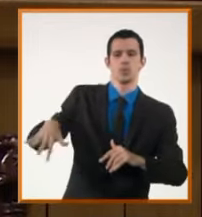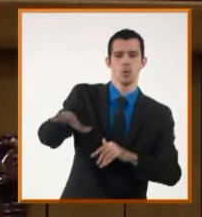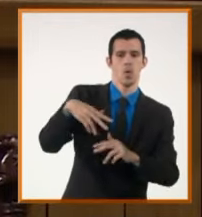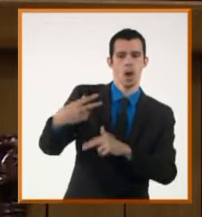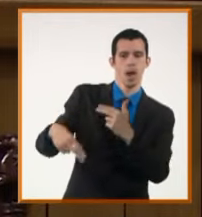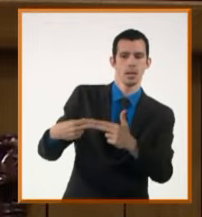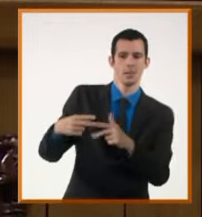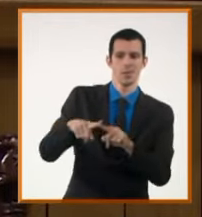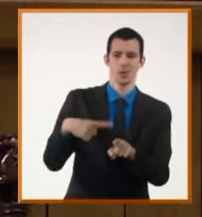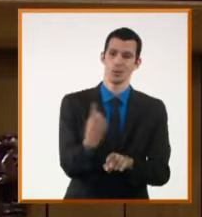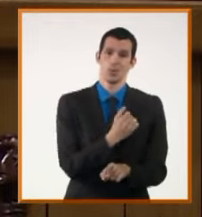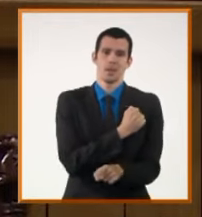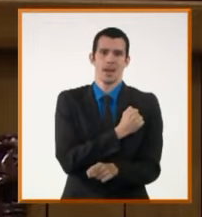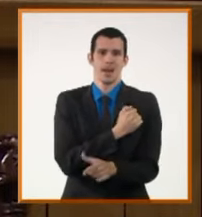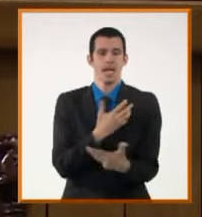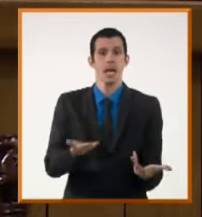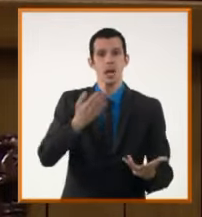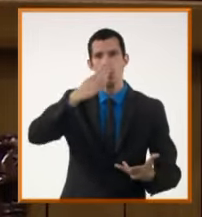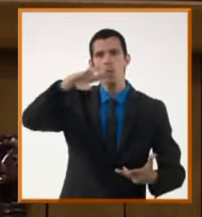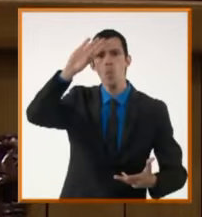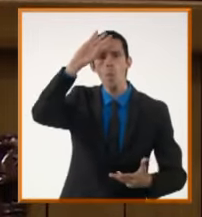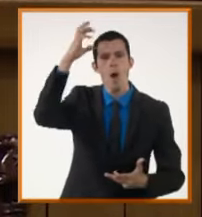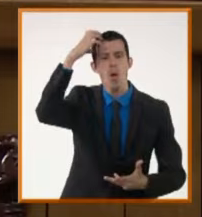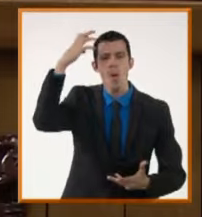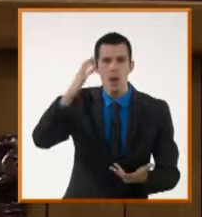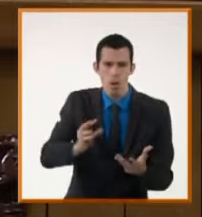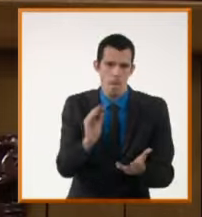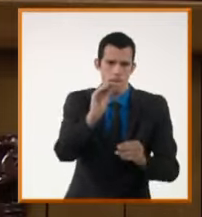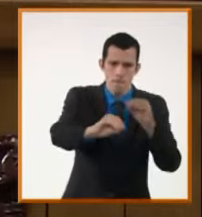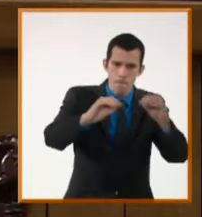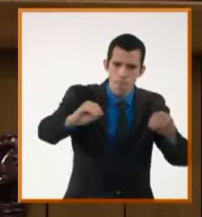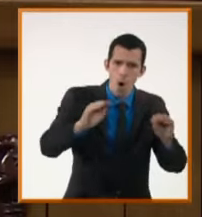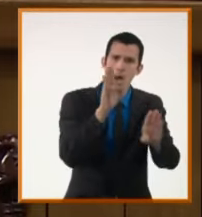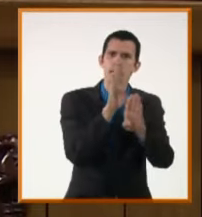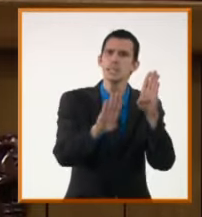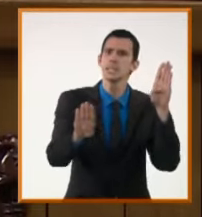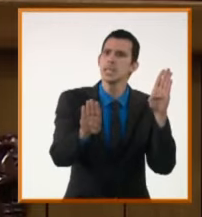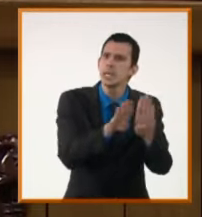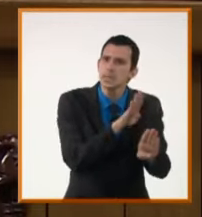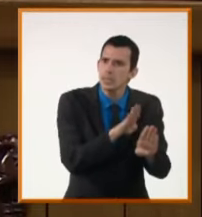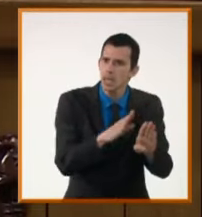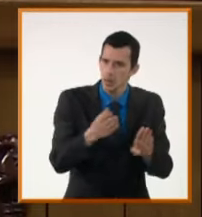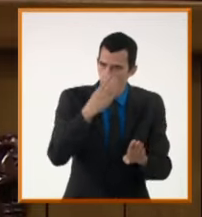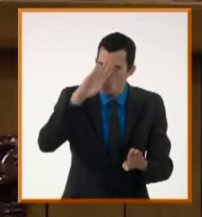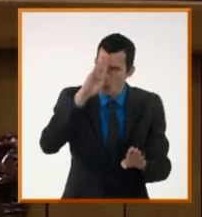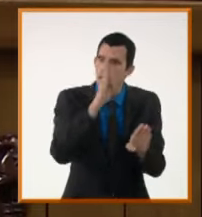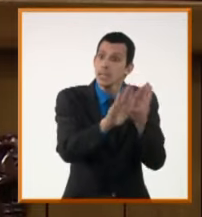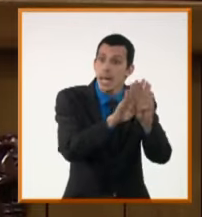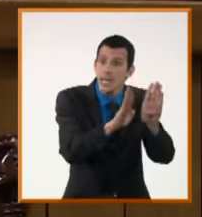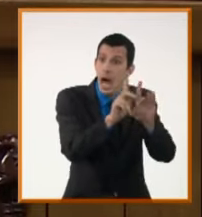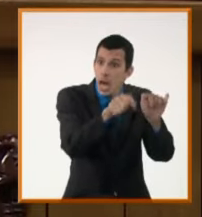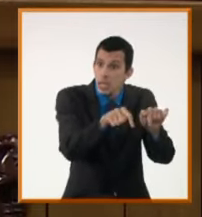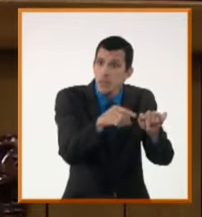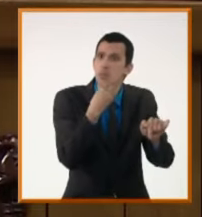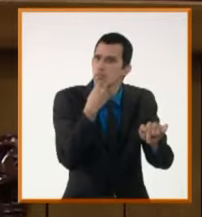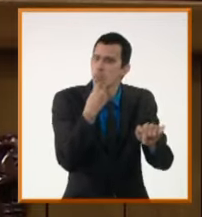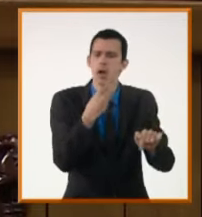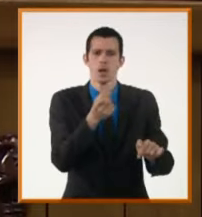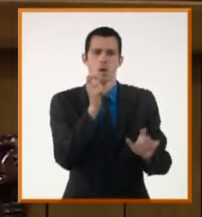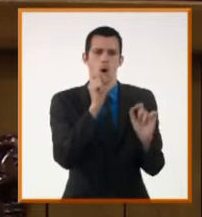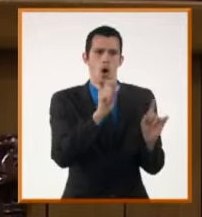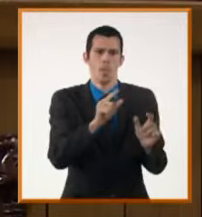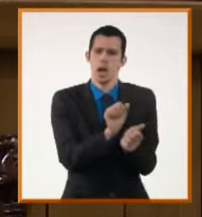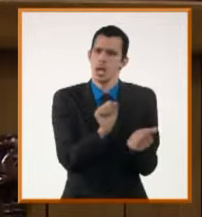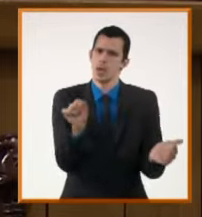tiendas, de manera que el que quiera comprar no tenga que salir afuera a importar algo, que lo pueda adquirir aquí.